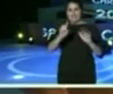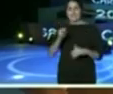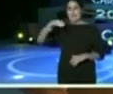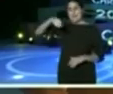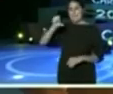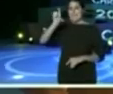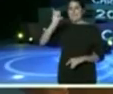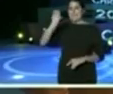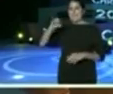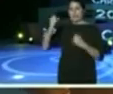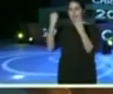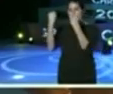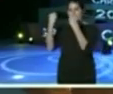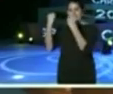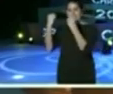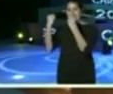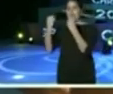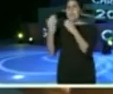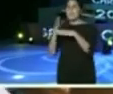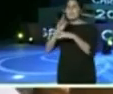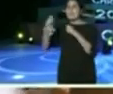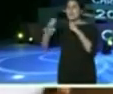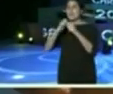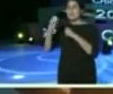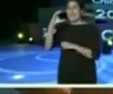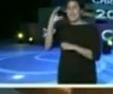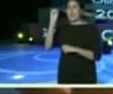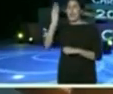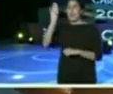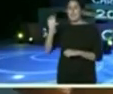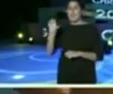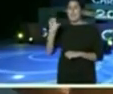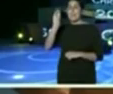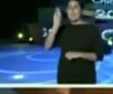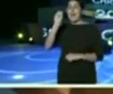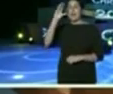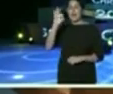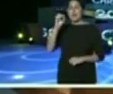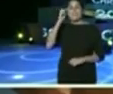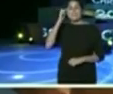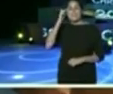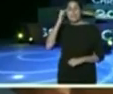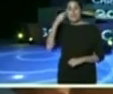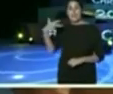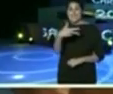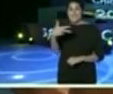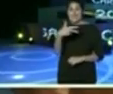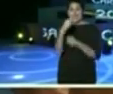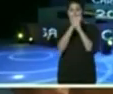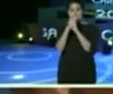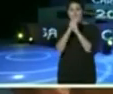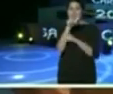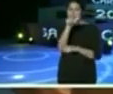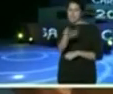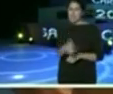Melisa Torres, periodista de la cadena COPE. Paco El Chino, director de la murga Chichiriviches, locutor y conocedor del